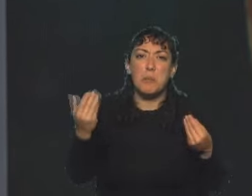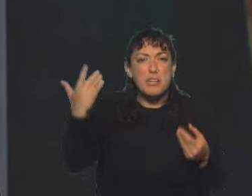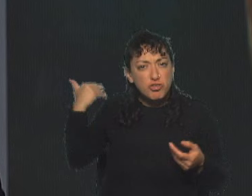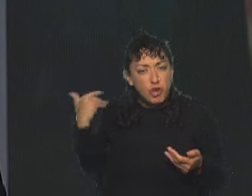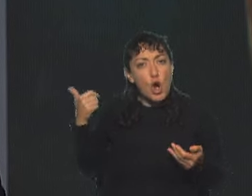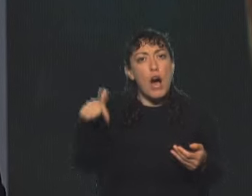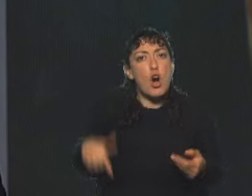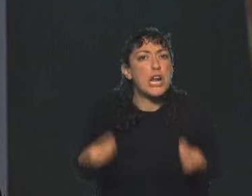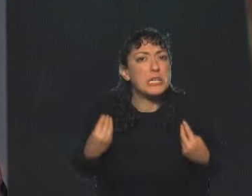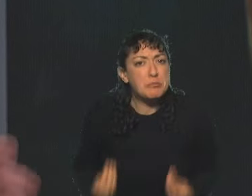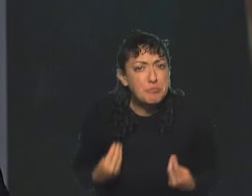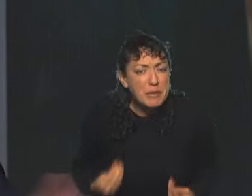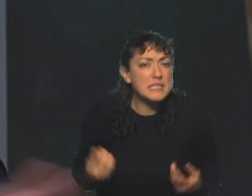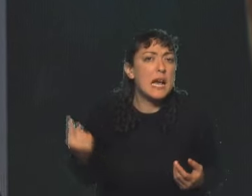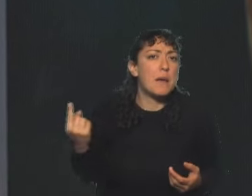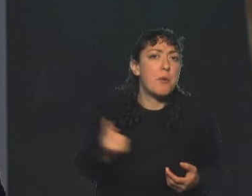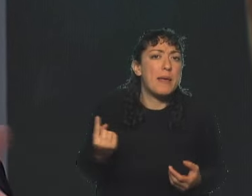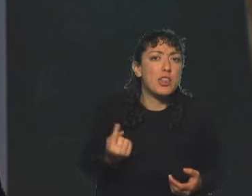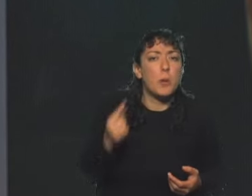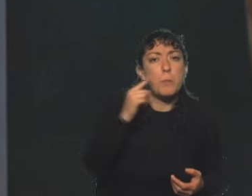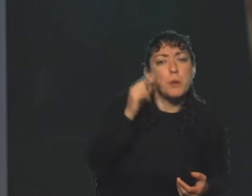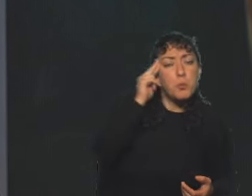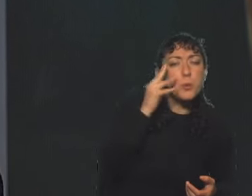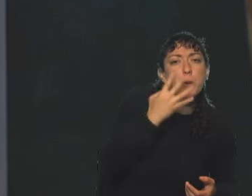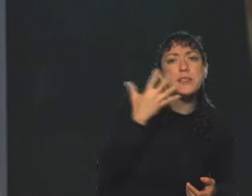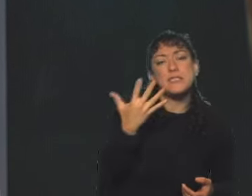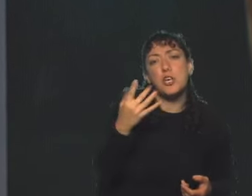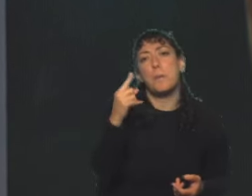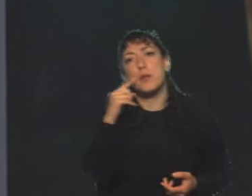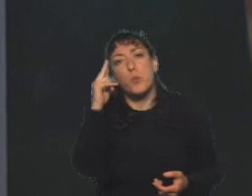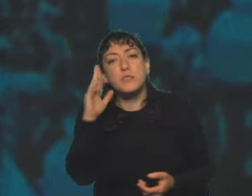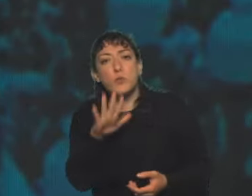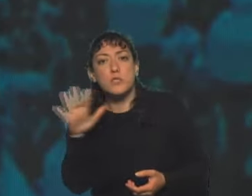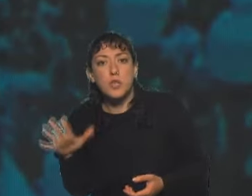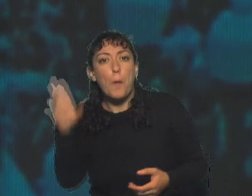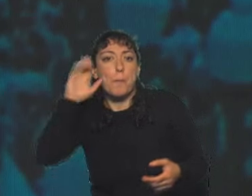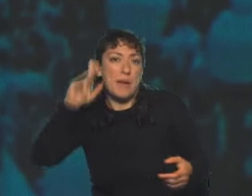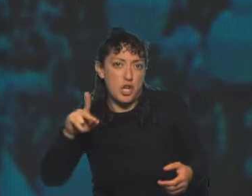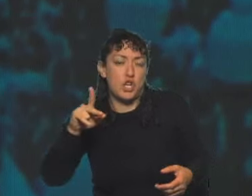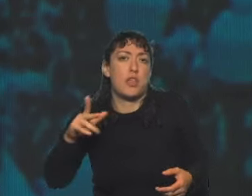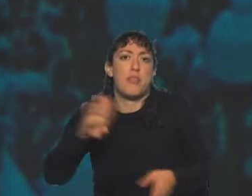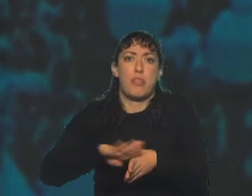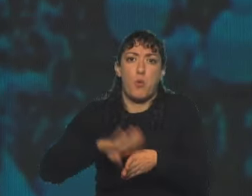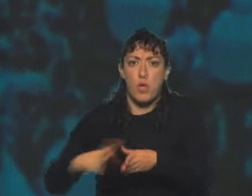Argentina? Decime, cuando Perón fue Perón, de 45 y del 55, ¿tomó deuda? No solo no tomó deuda, sino que la